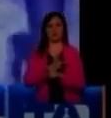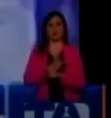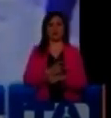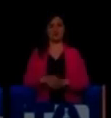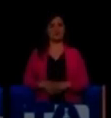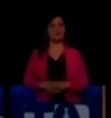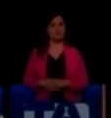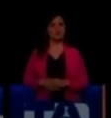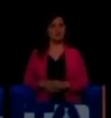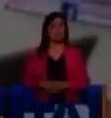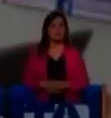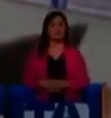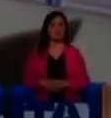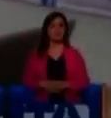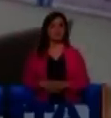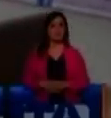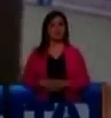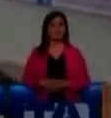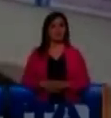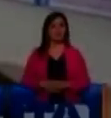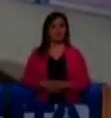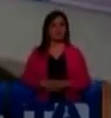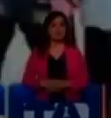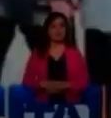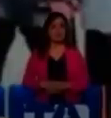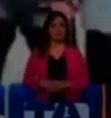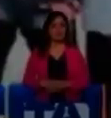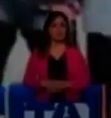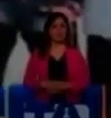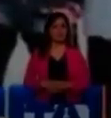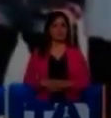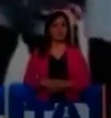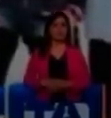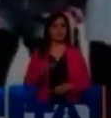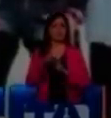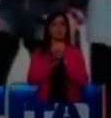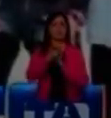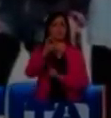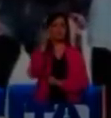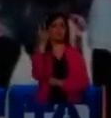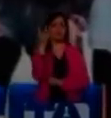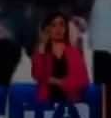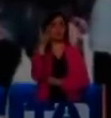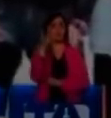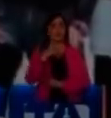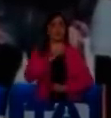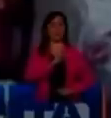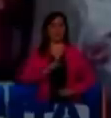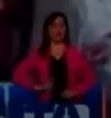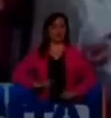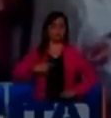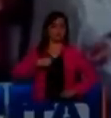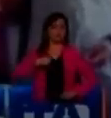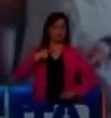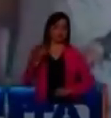ataque. Claro que sí, mira, nosotros acá en el 2012, yo personalmente sentí